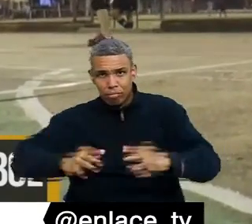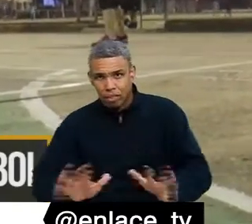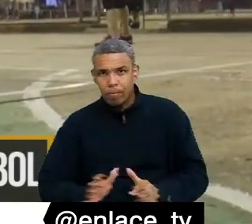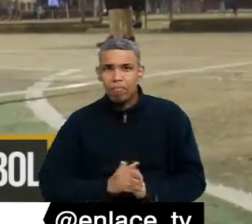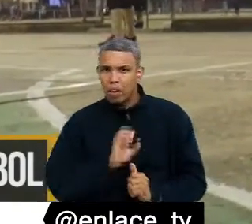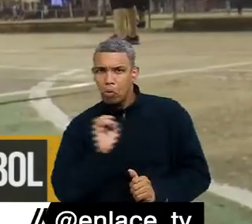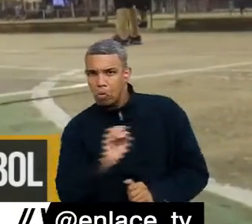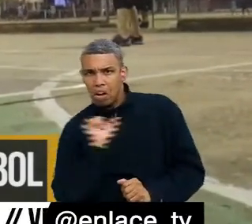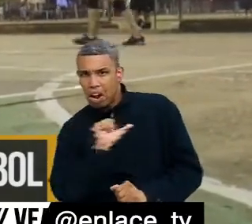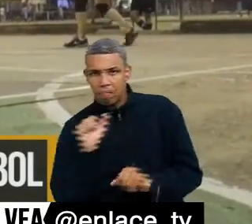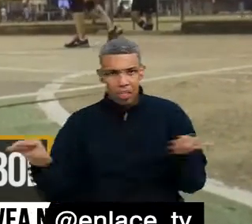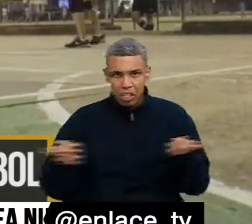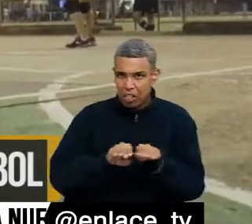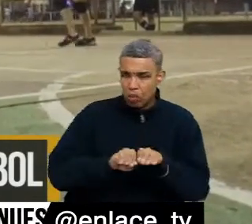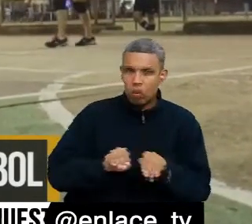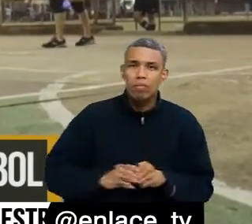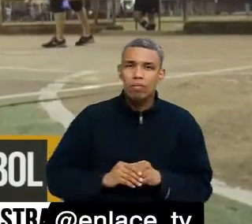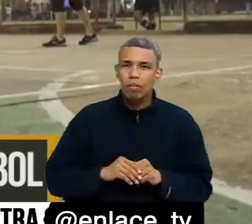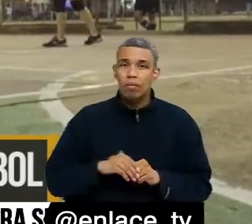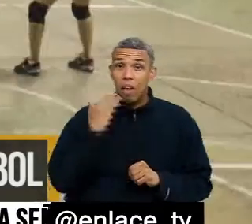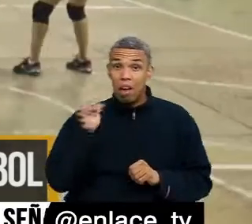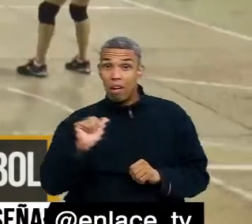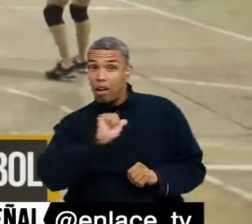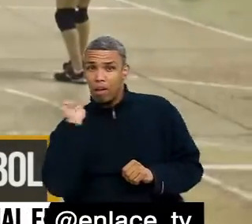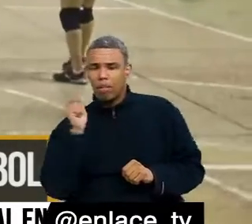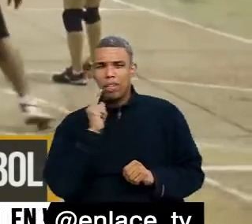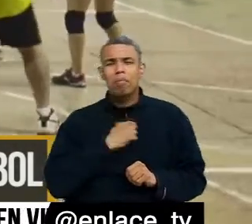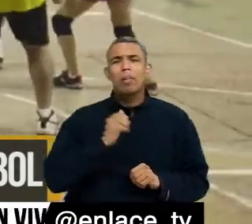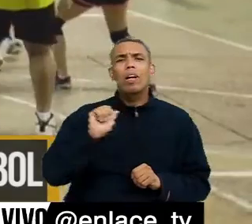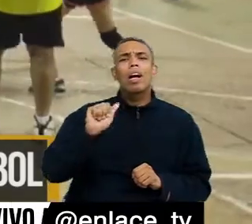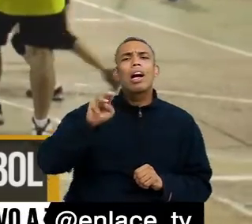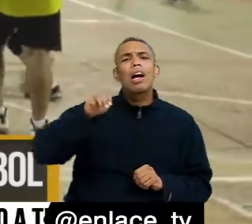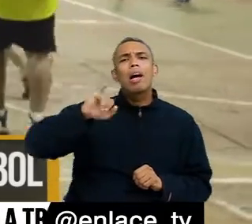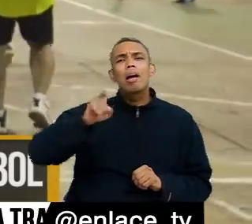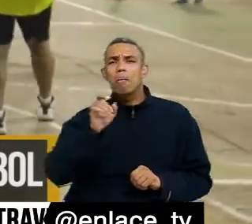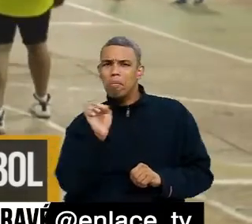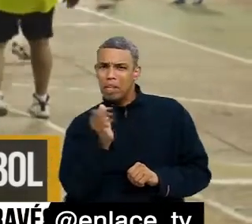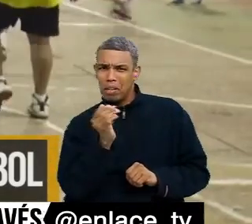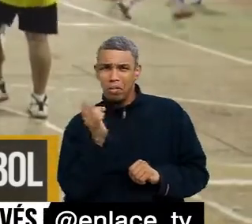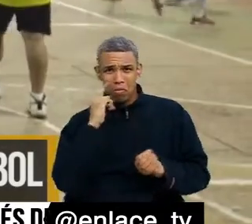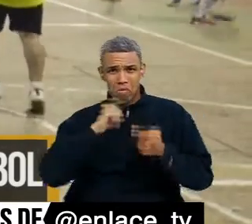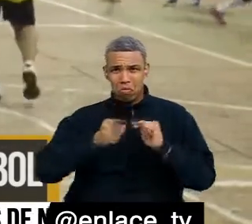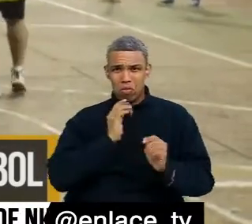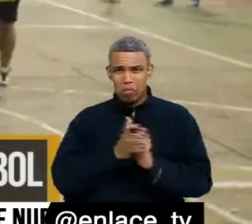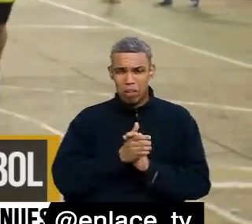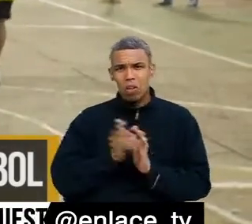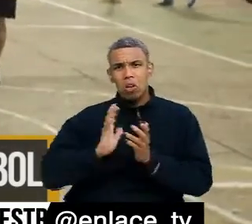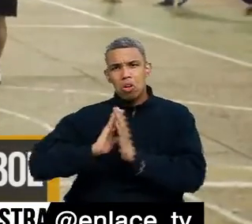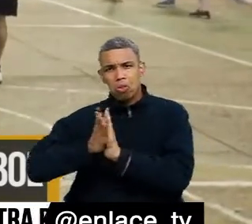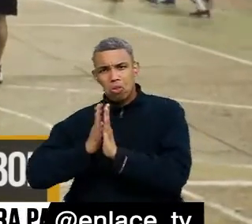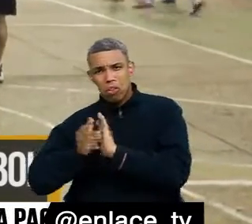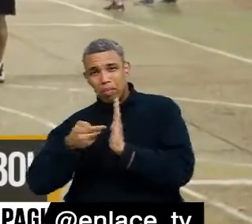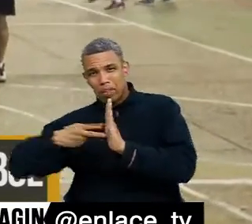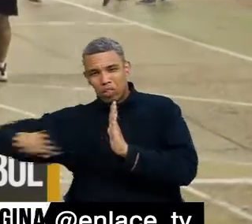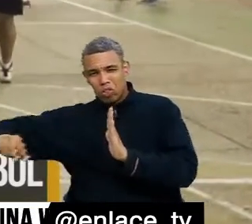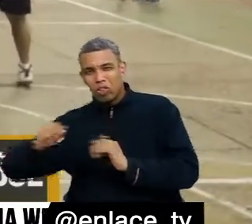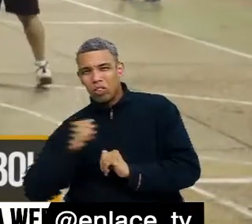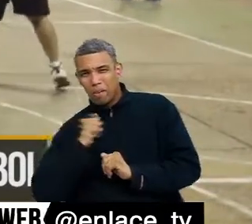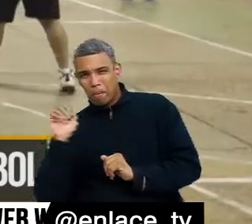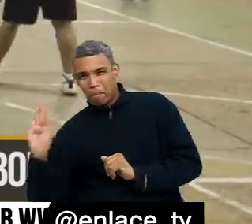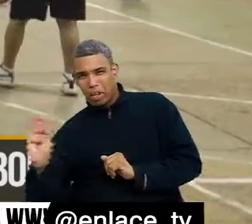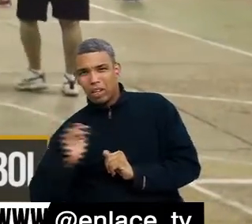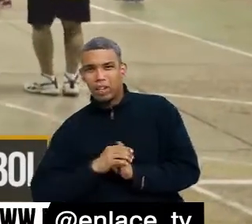masculina. El tema femenino se ha destacado mucho, el equipo de Amibole y el equipo de Técnico Comercio B, el equipo de Fusion Vole, que es un equipo de las